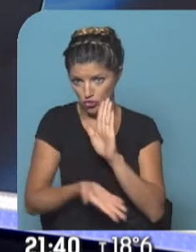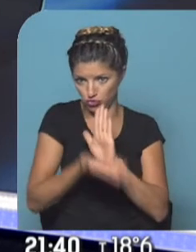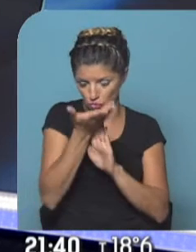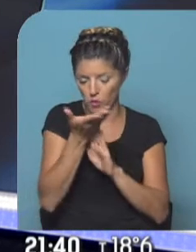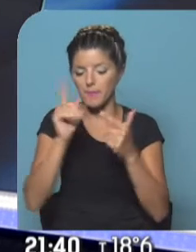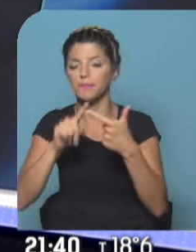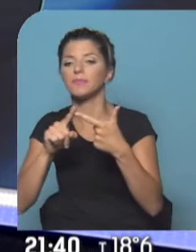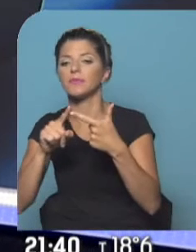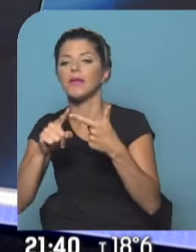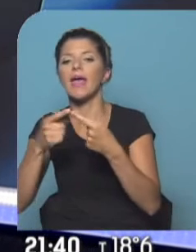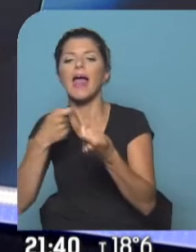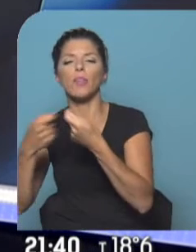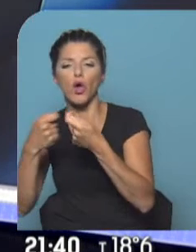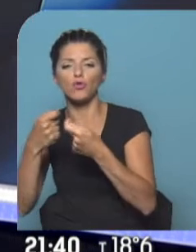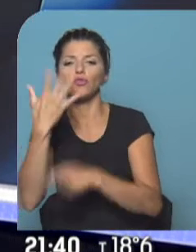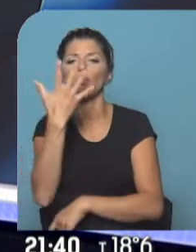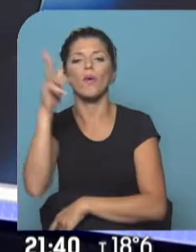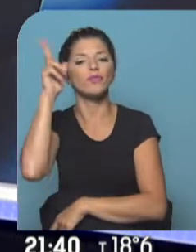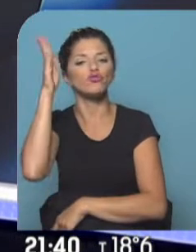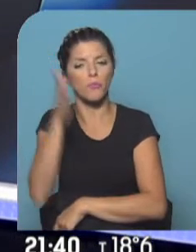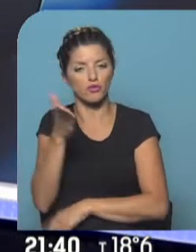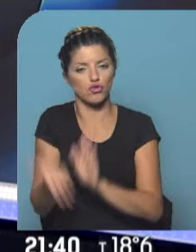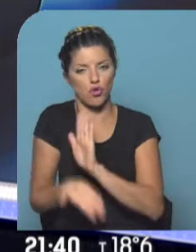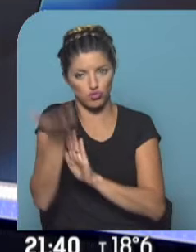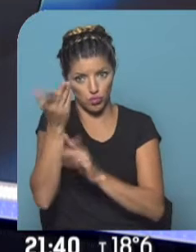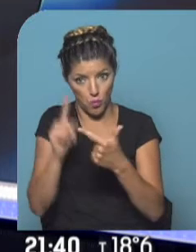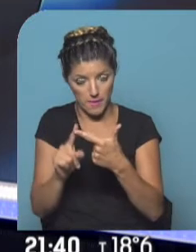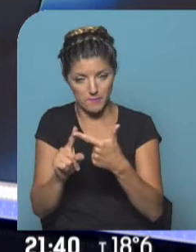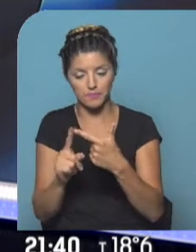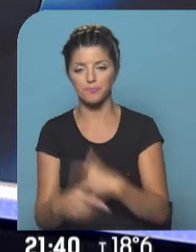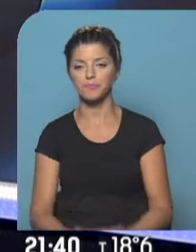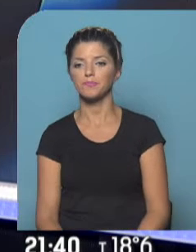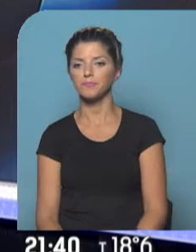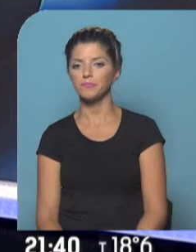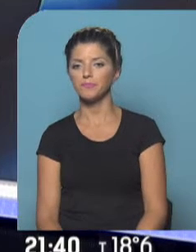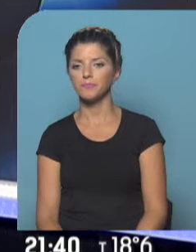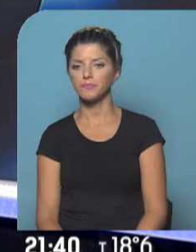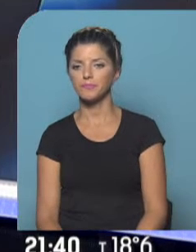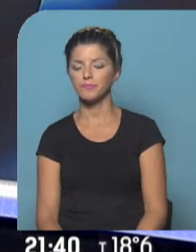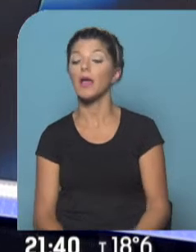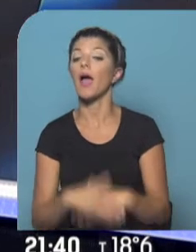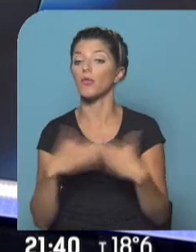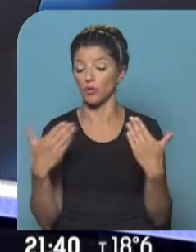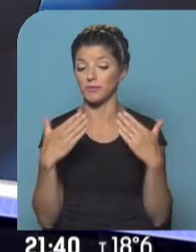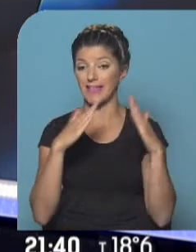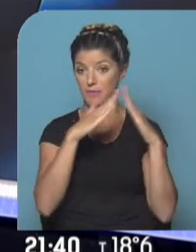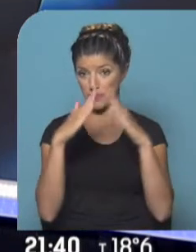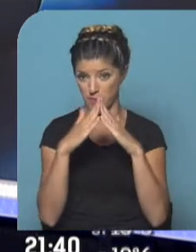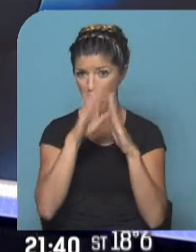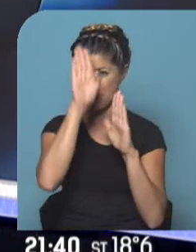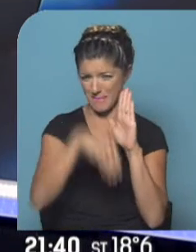el 58% para los comercios. Con lo cual, vamos a la otra placa, los residenciales de menor